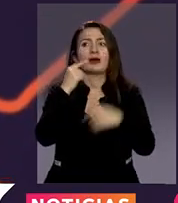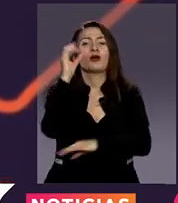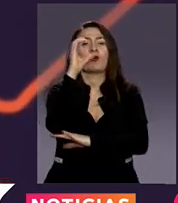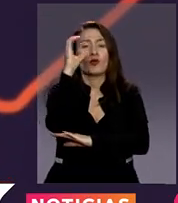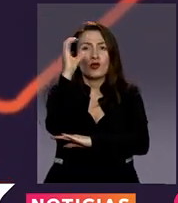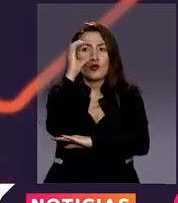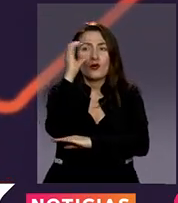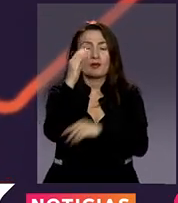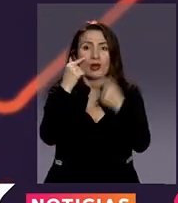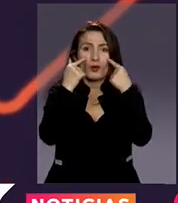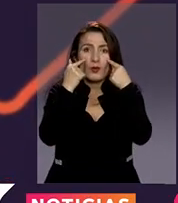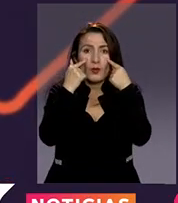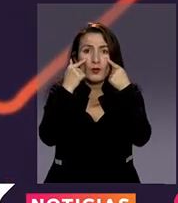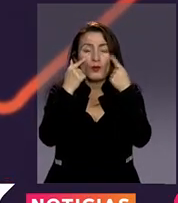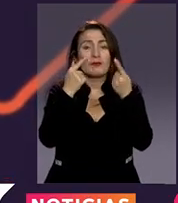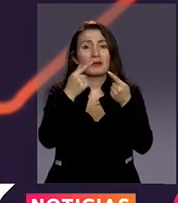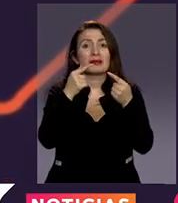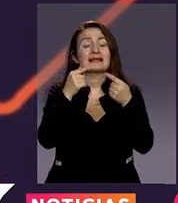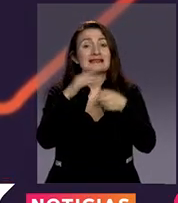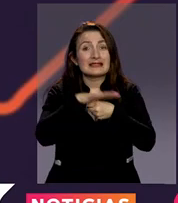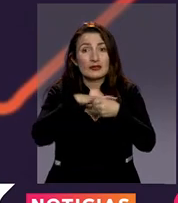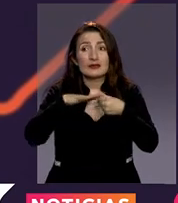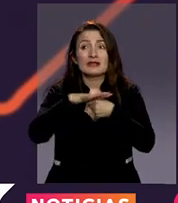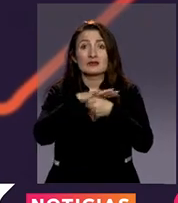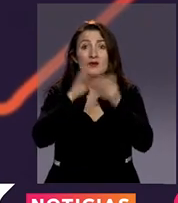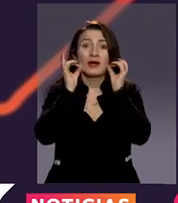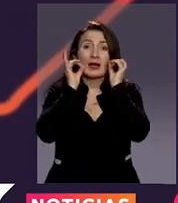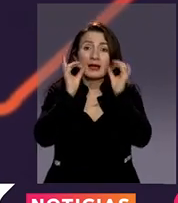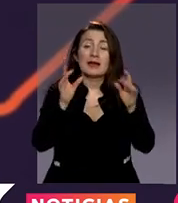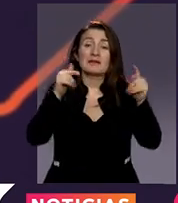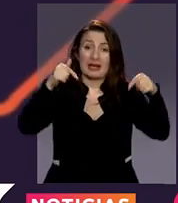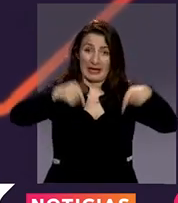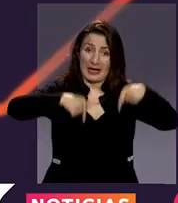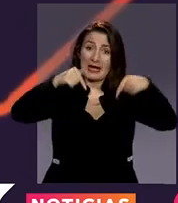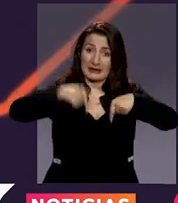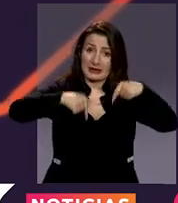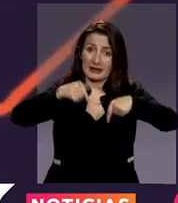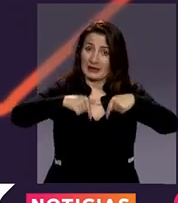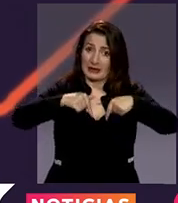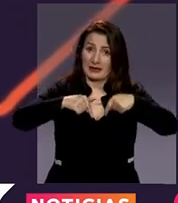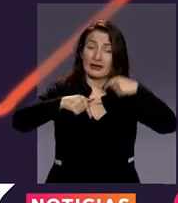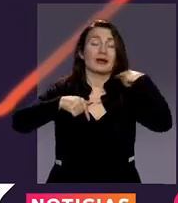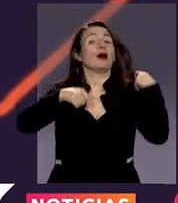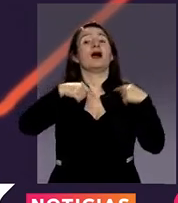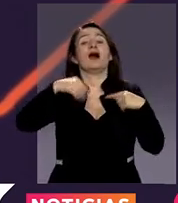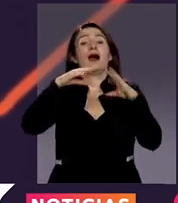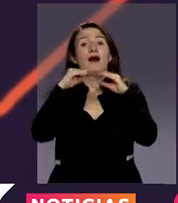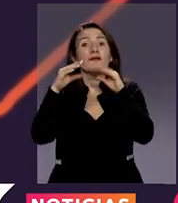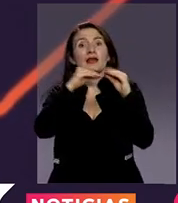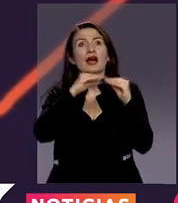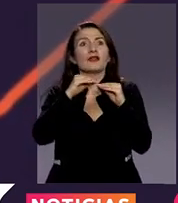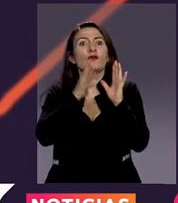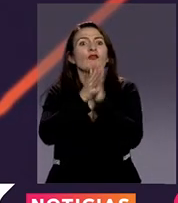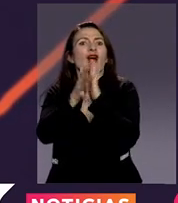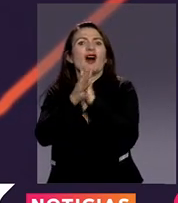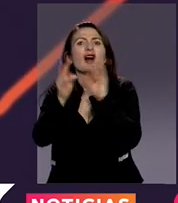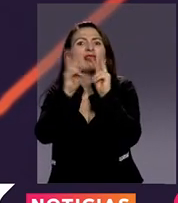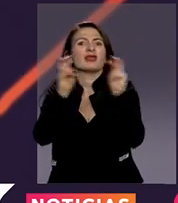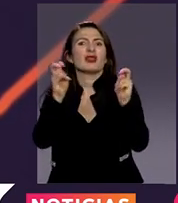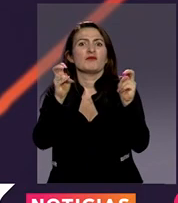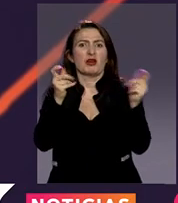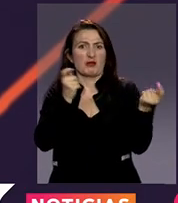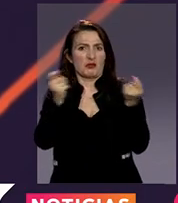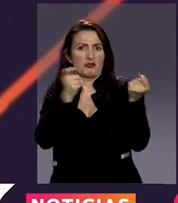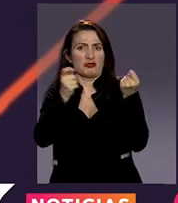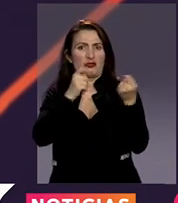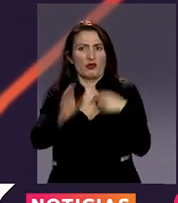Colombia porque la situación es grave. Aquí no estamos hablando de una fuerza pública que está